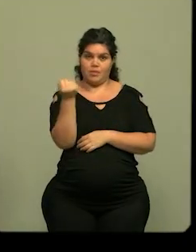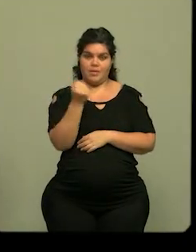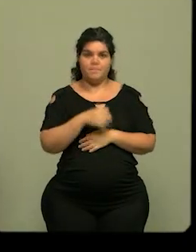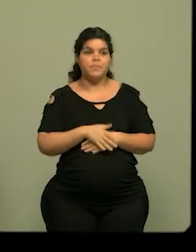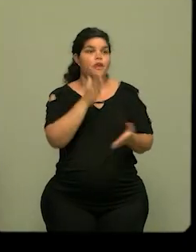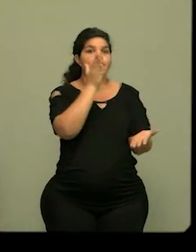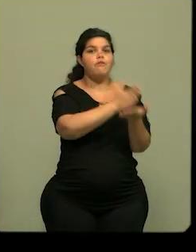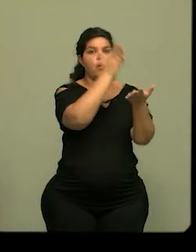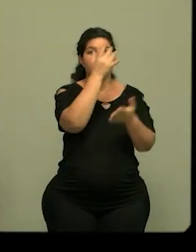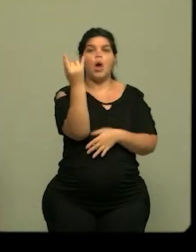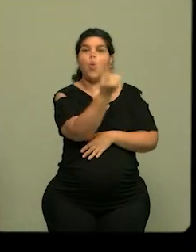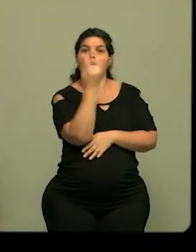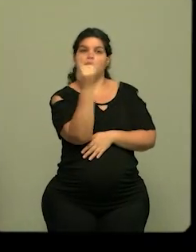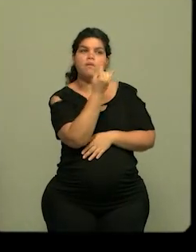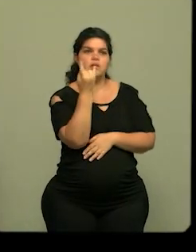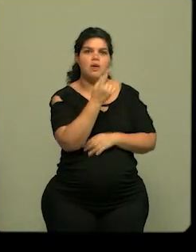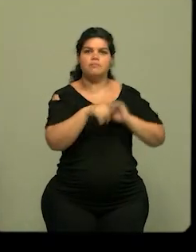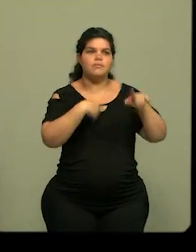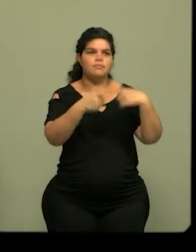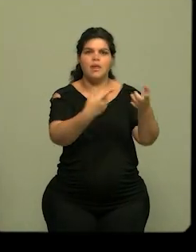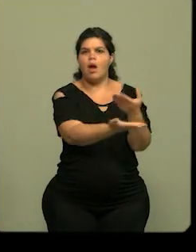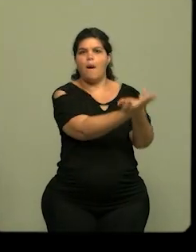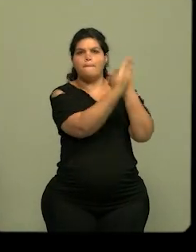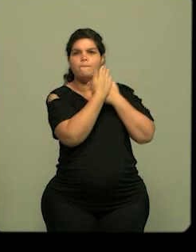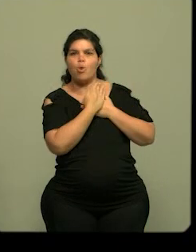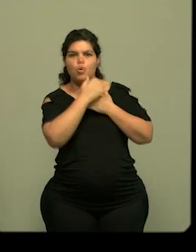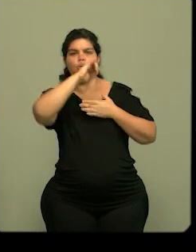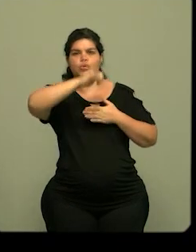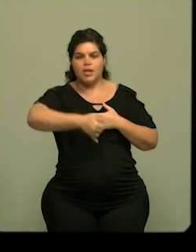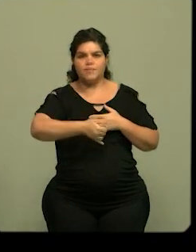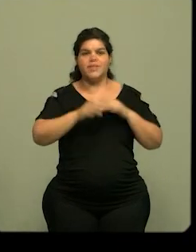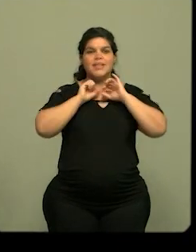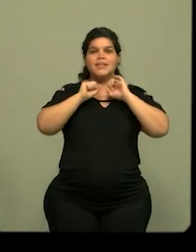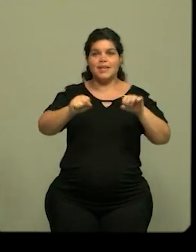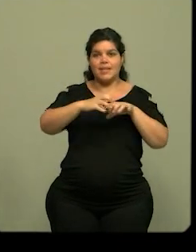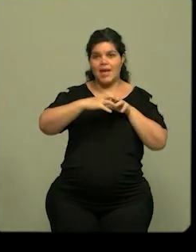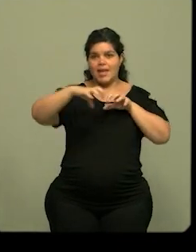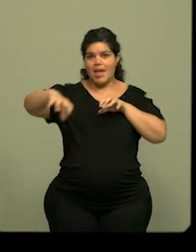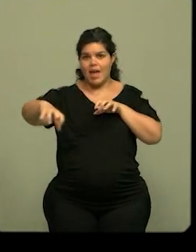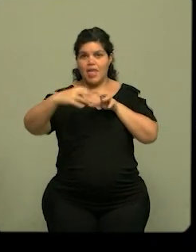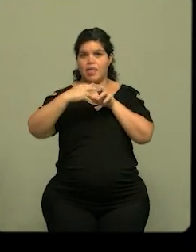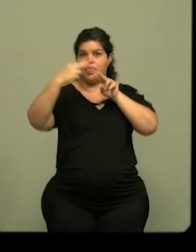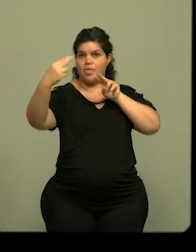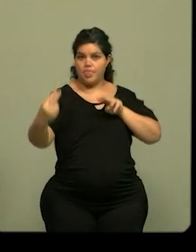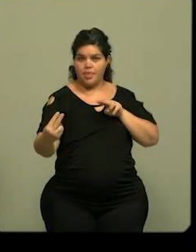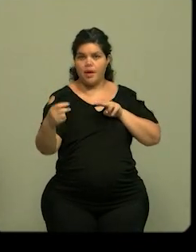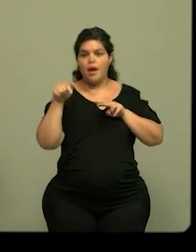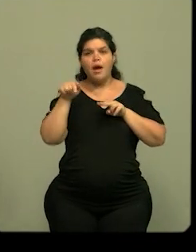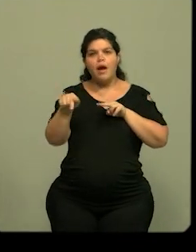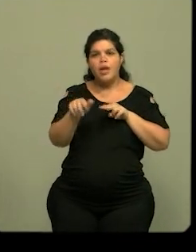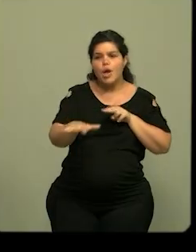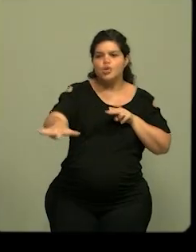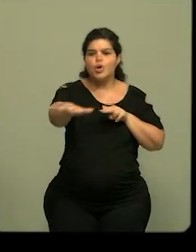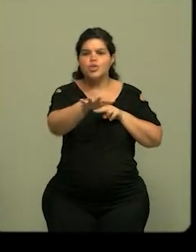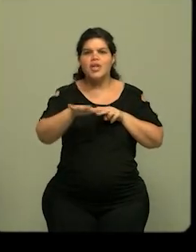como la universidad nos ha apoyado mucho en el sentido de a través de la Secretaría de Vinculación, cómo nos vinculamos con el medio a dar